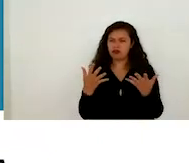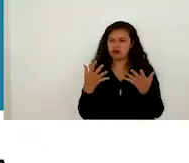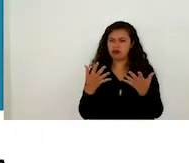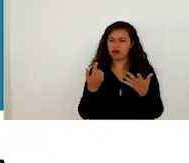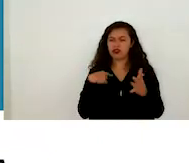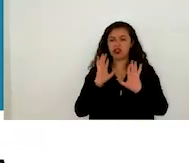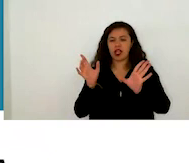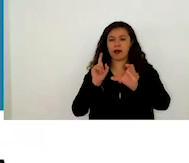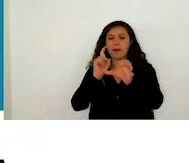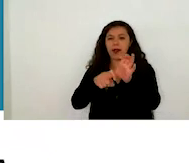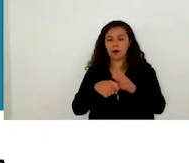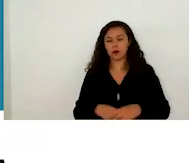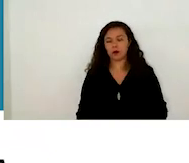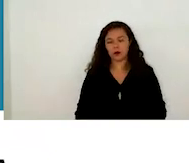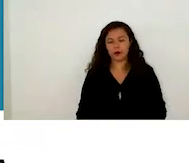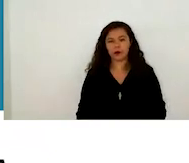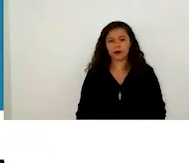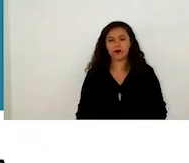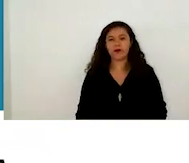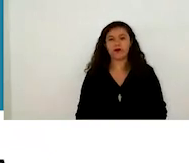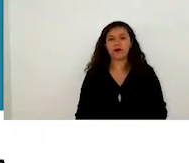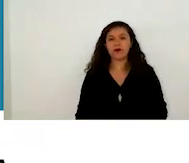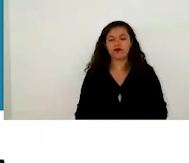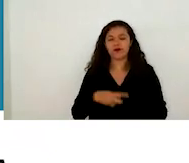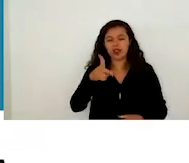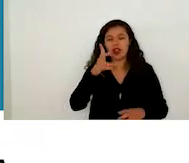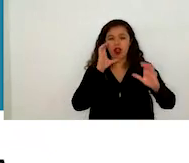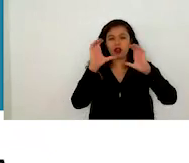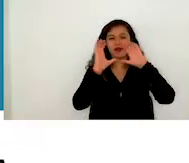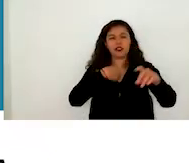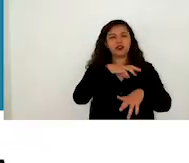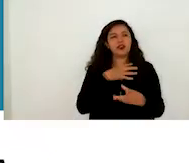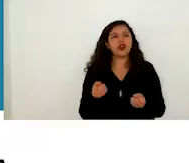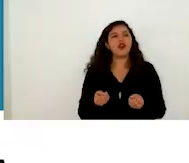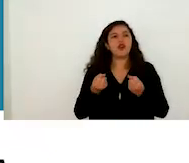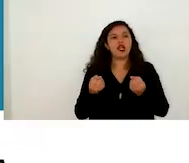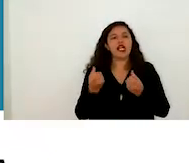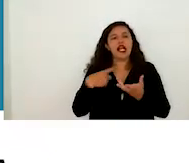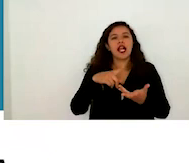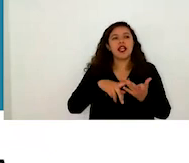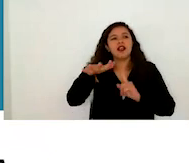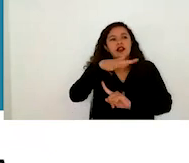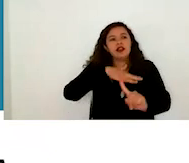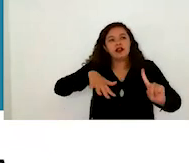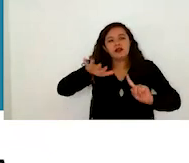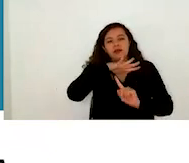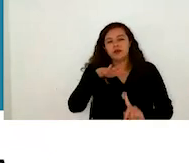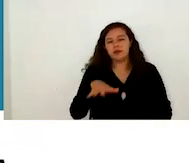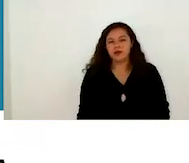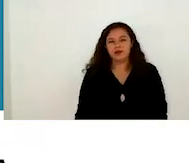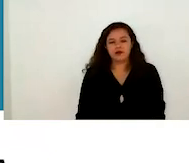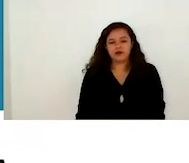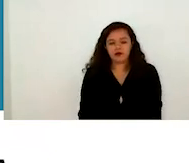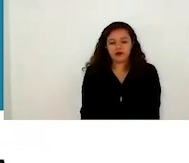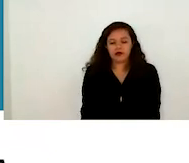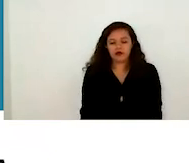dentro y esta comunicación en la que nos hace fuertes dentro de estas situaciones y